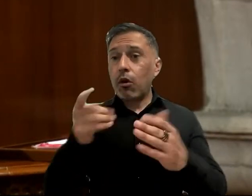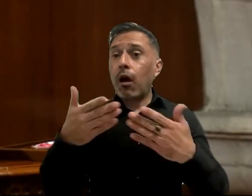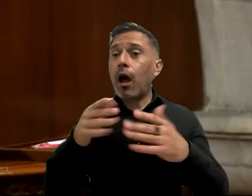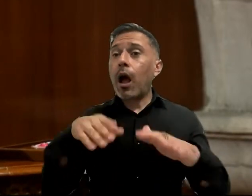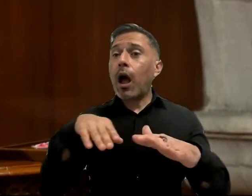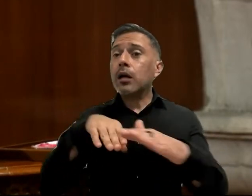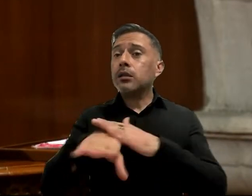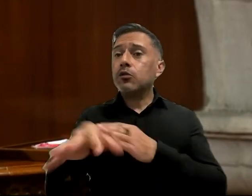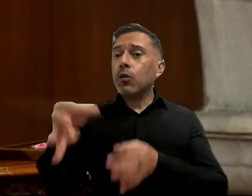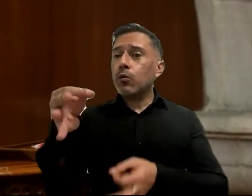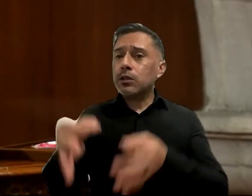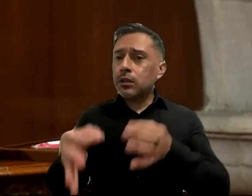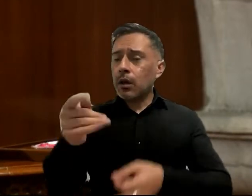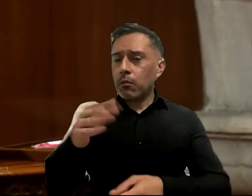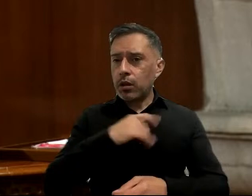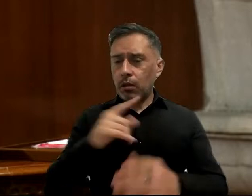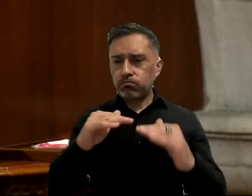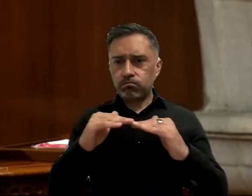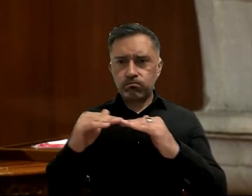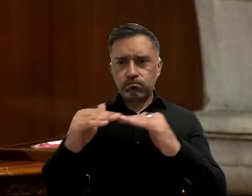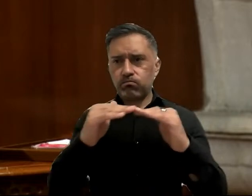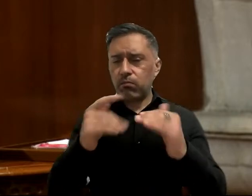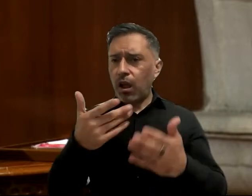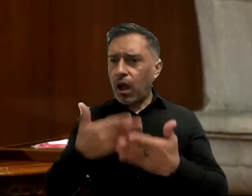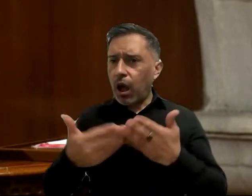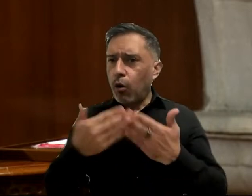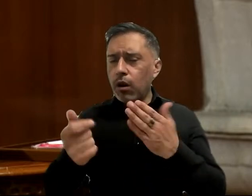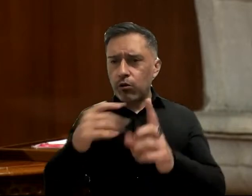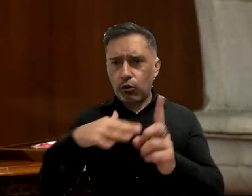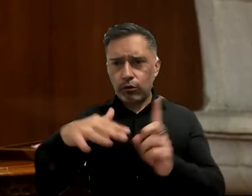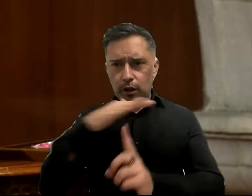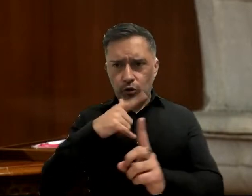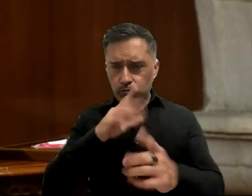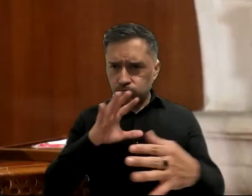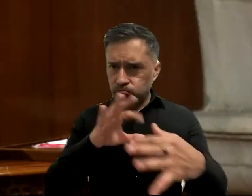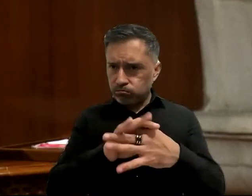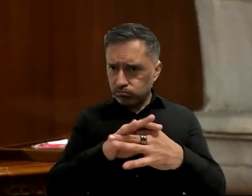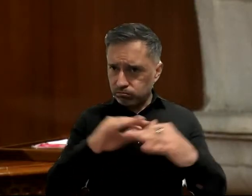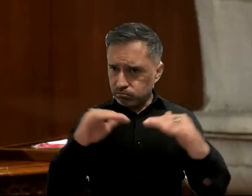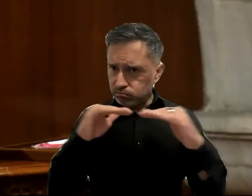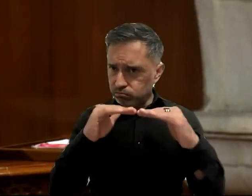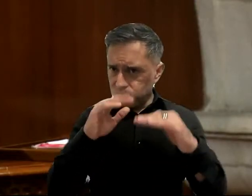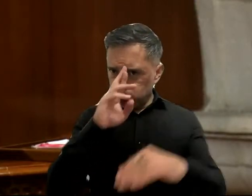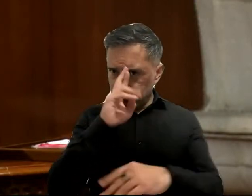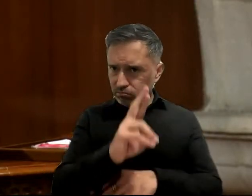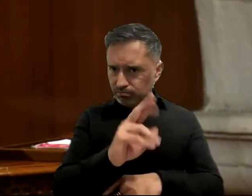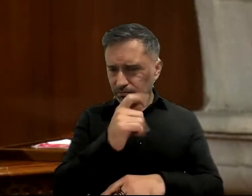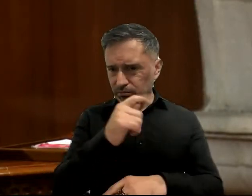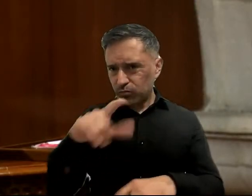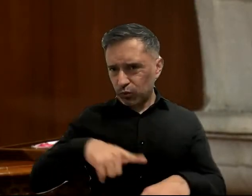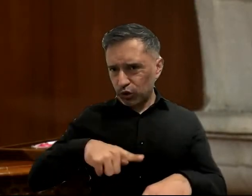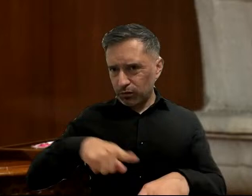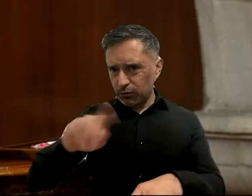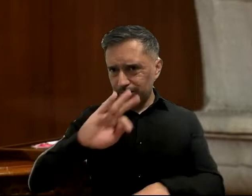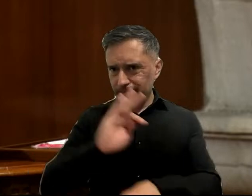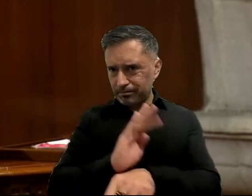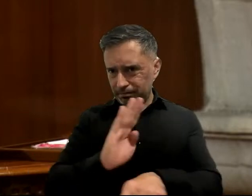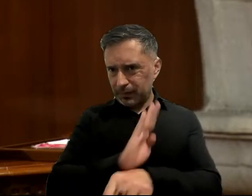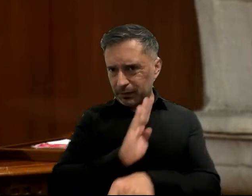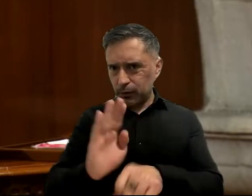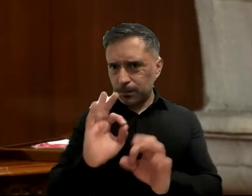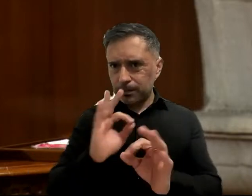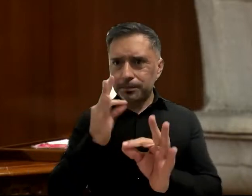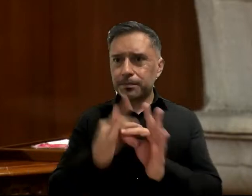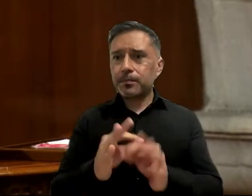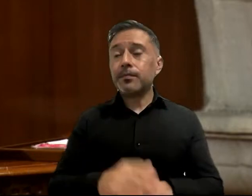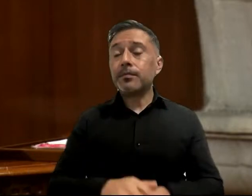las circunstancias y contexto actual para extender los beneficios de la acción gubernamental. De acuerdo con datos del